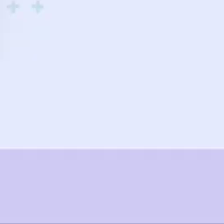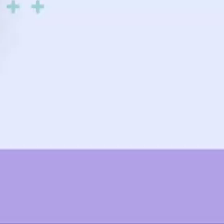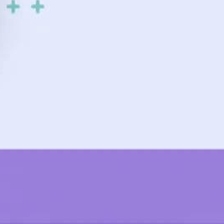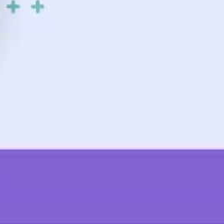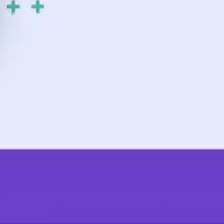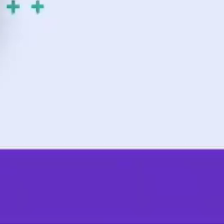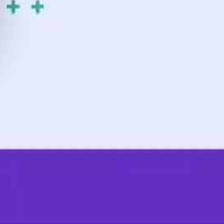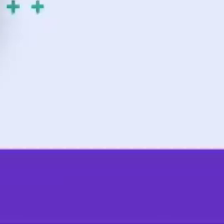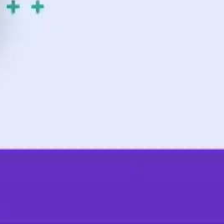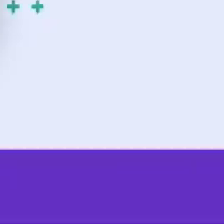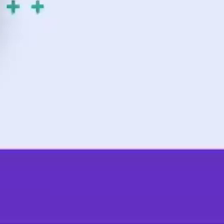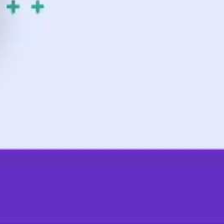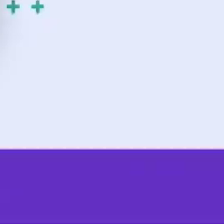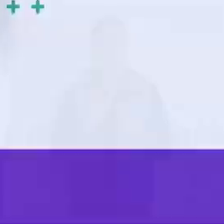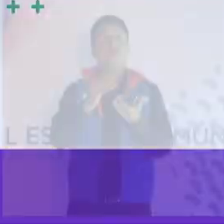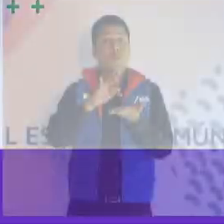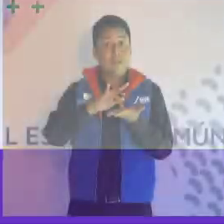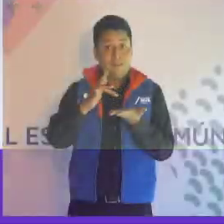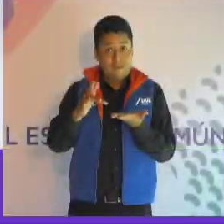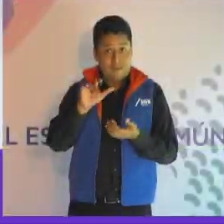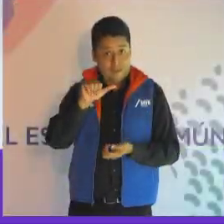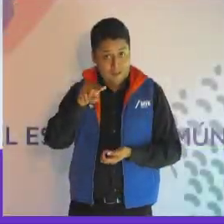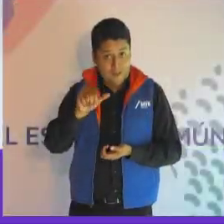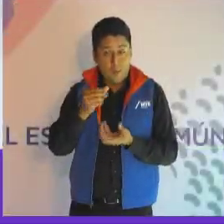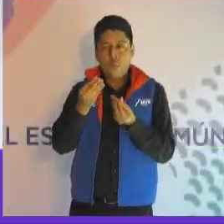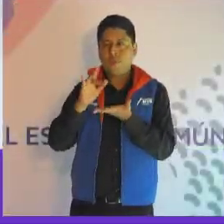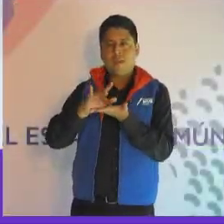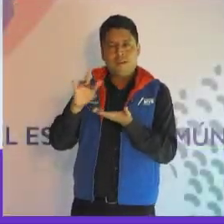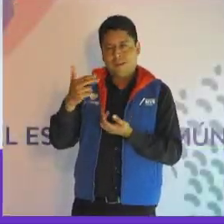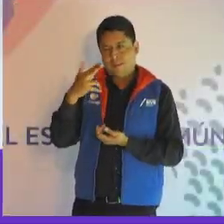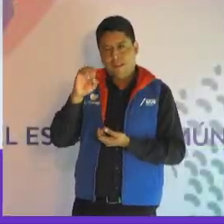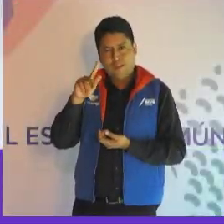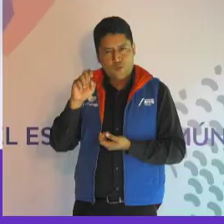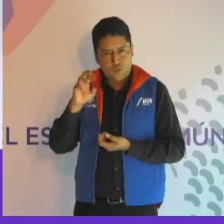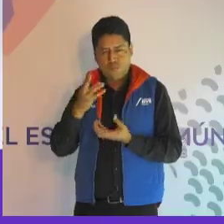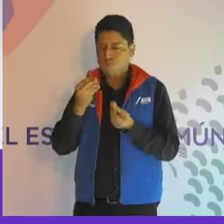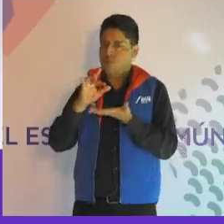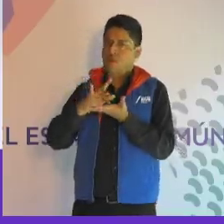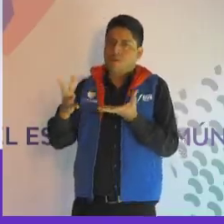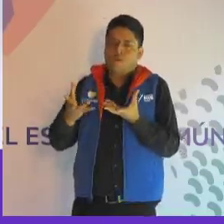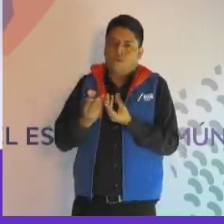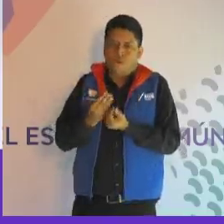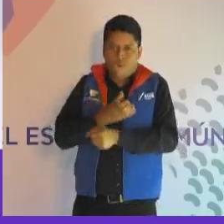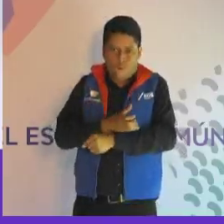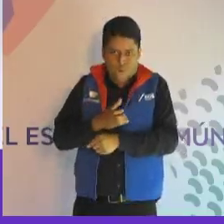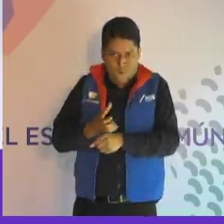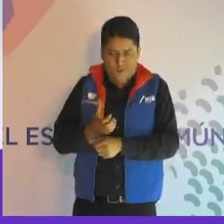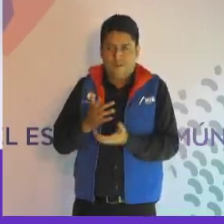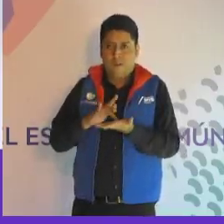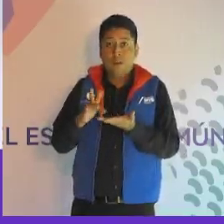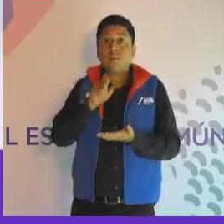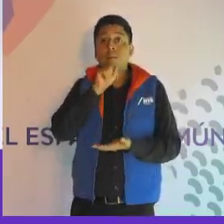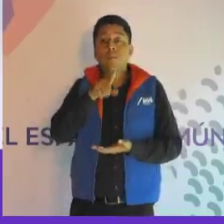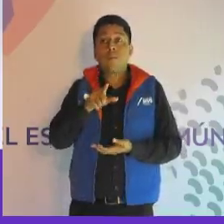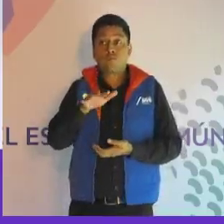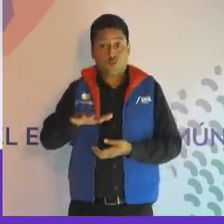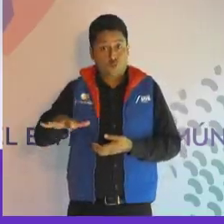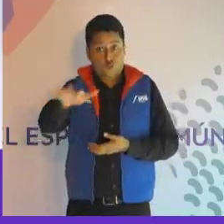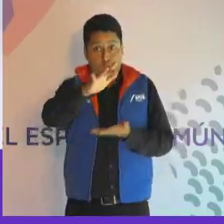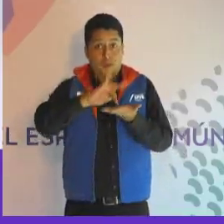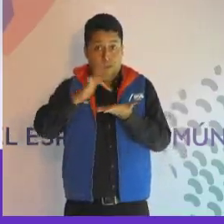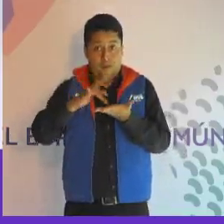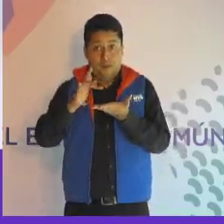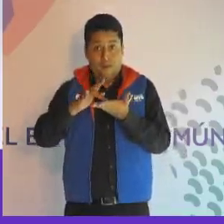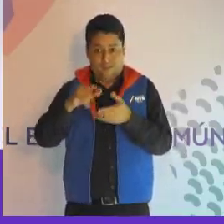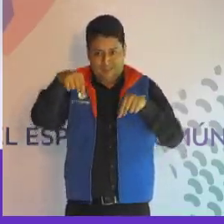Pues muchísimas gracias, gracias Ana, gracias Héctor, muchísimas gracias por acompañarnos y Sí. gracias a todos ustedes en ambos